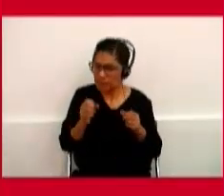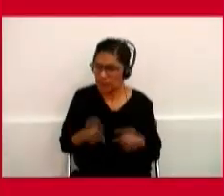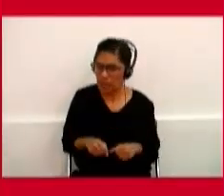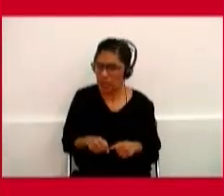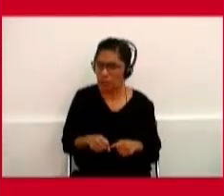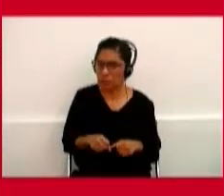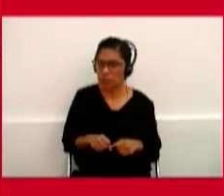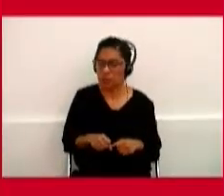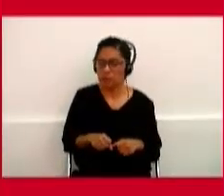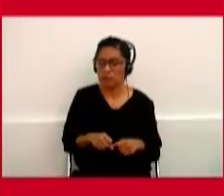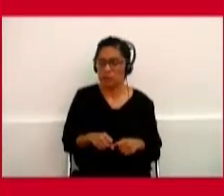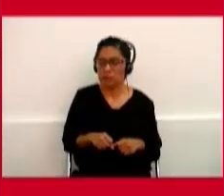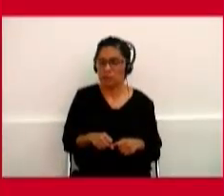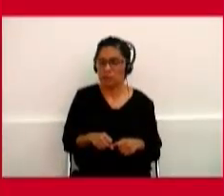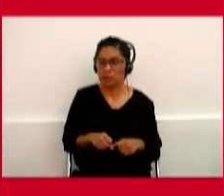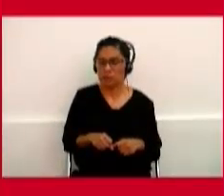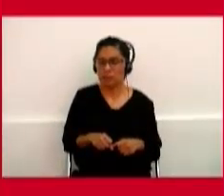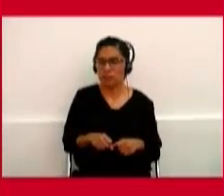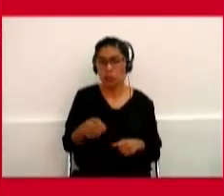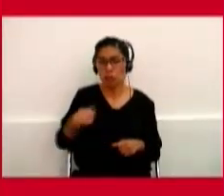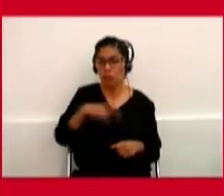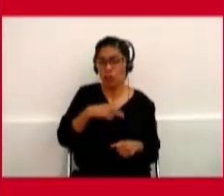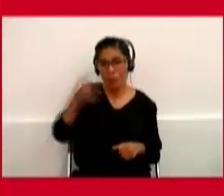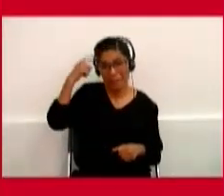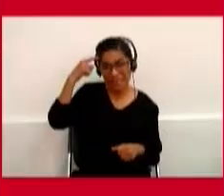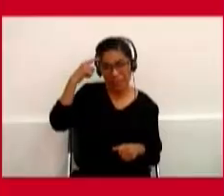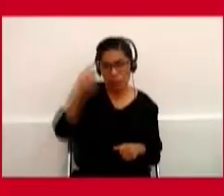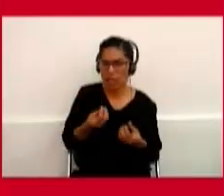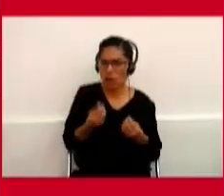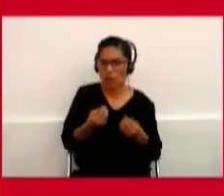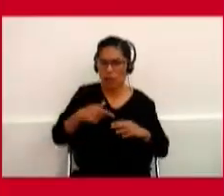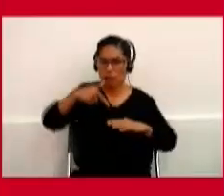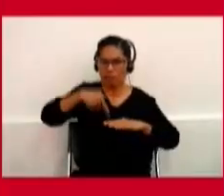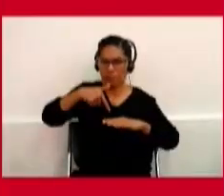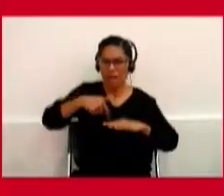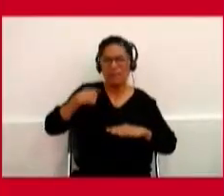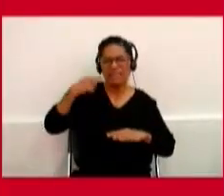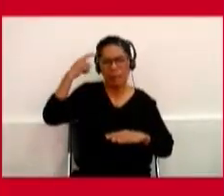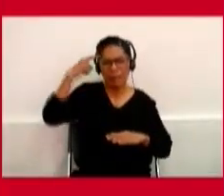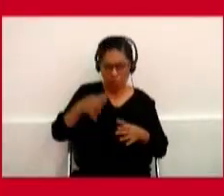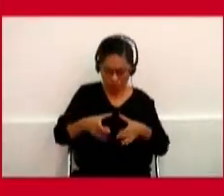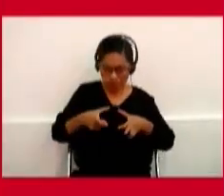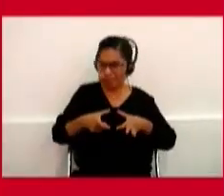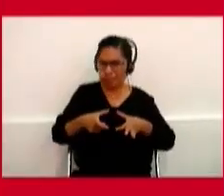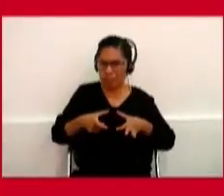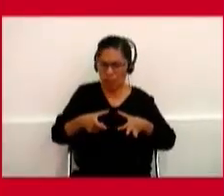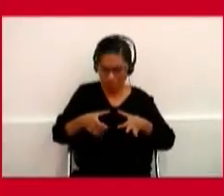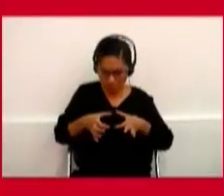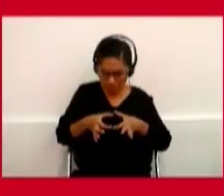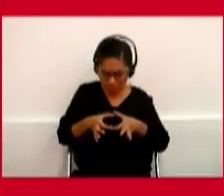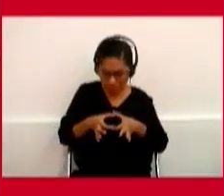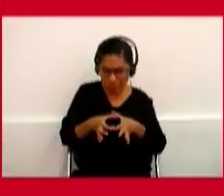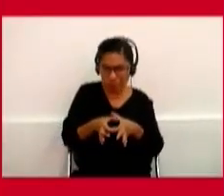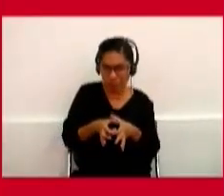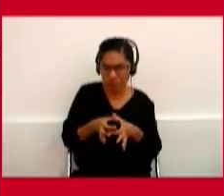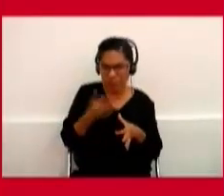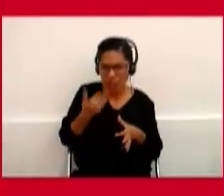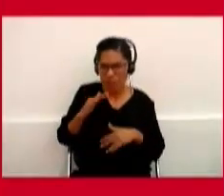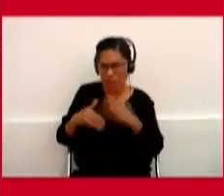factible. Nosotros pensamos en reducir los taladros inicialmente, pero cuando hicimos el análisis